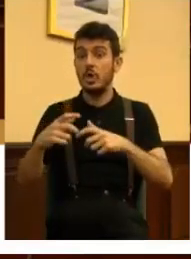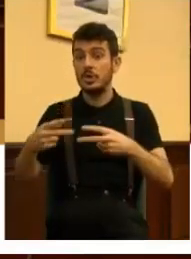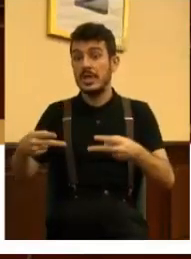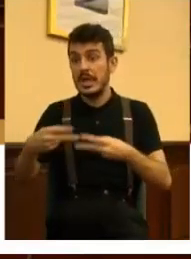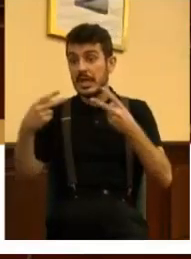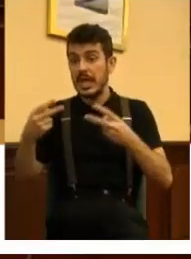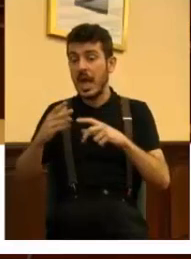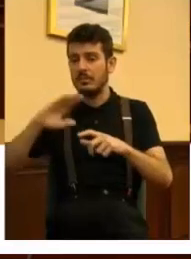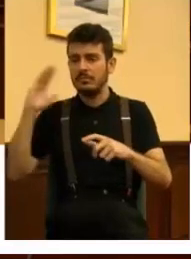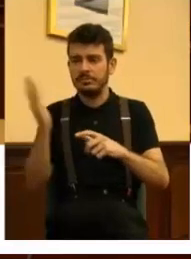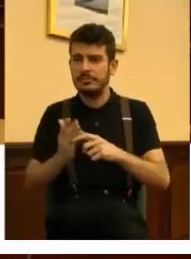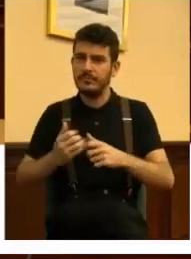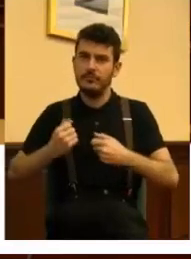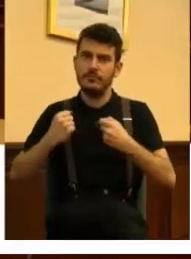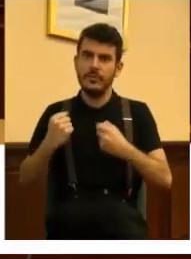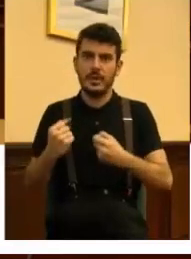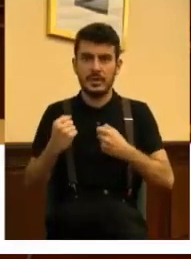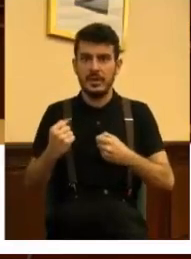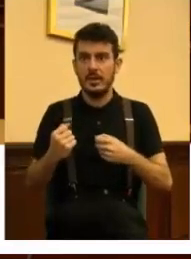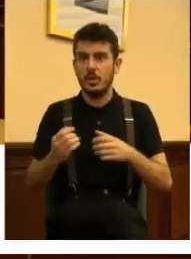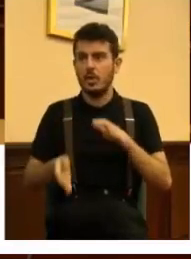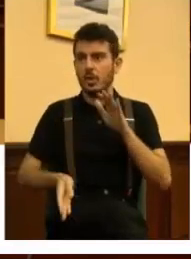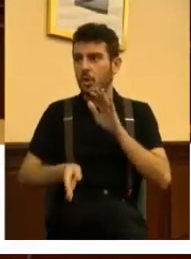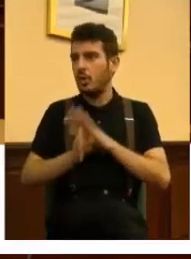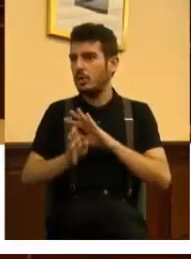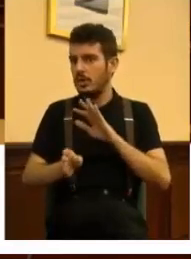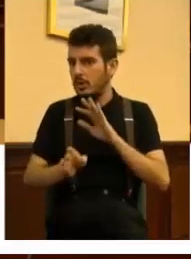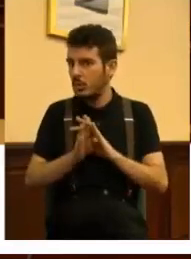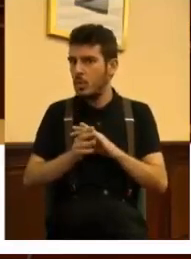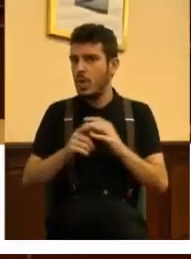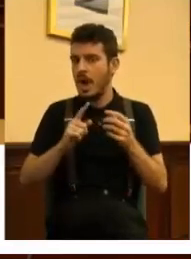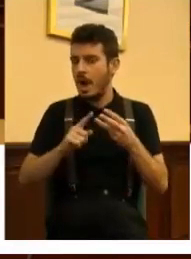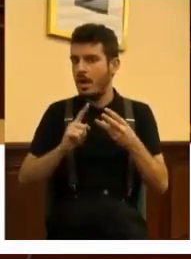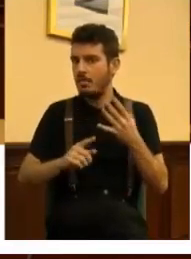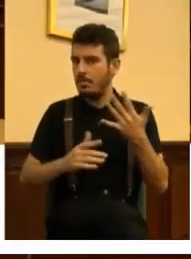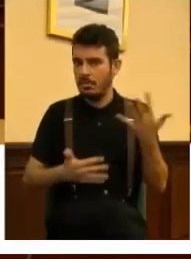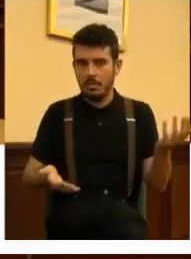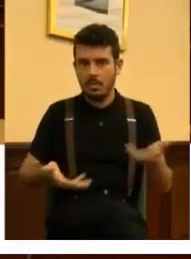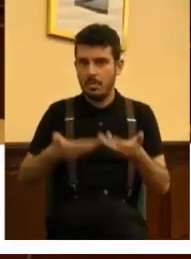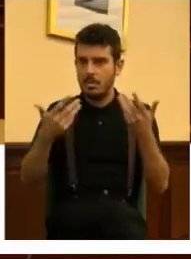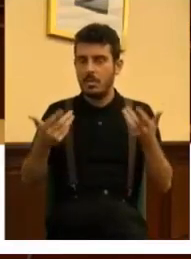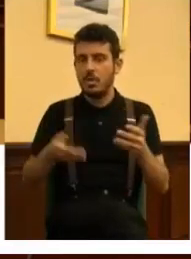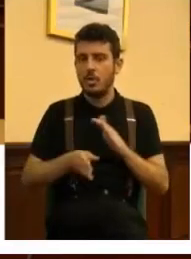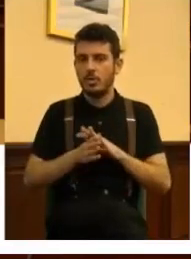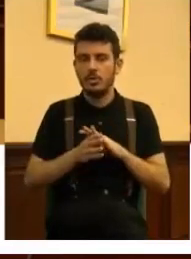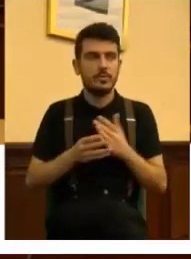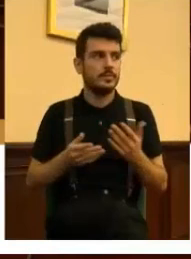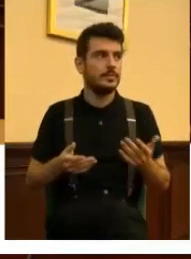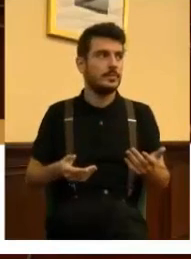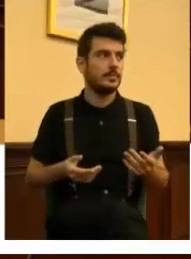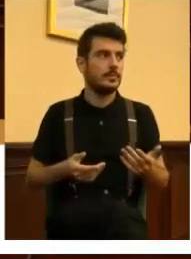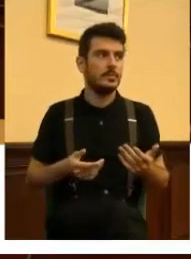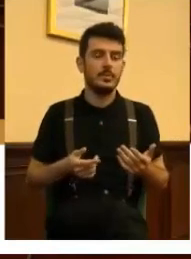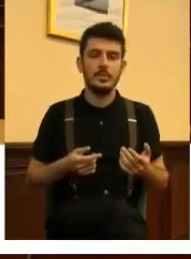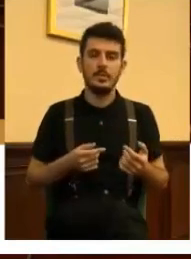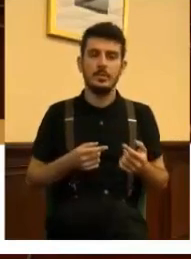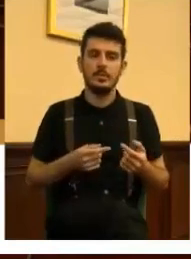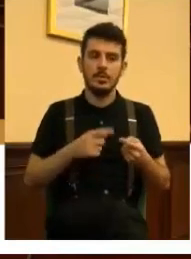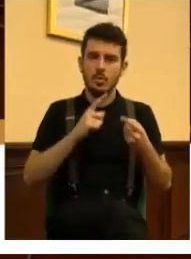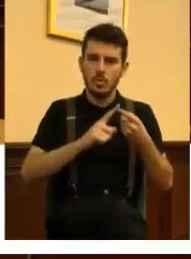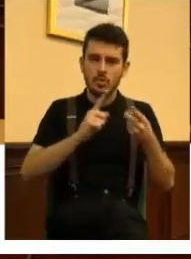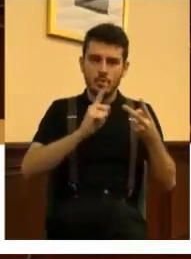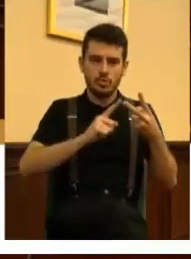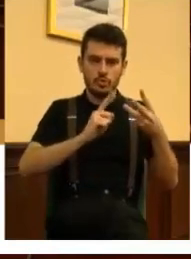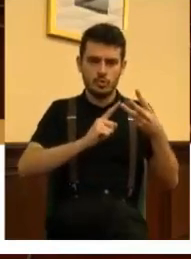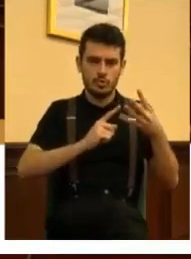más castigados, la hostelería sigue siendo uno de los sectores más castigados y así un largo y